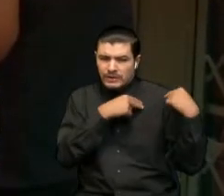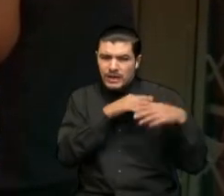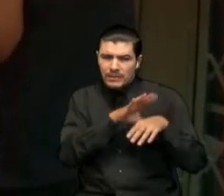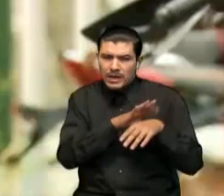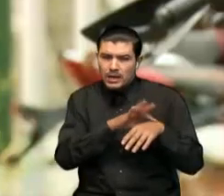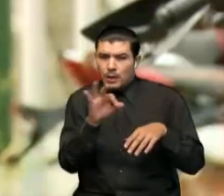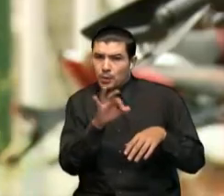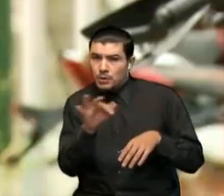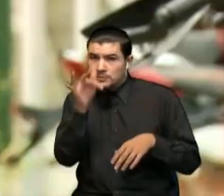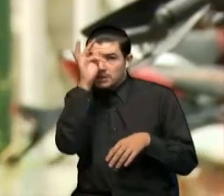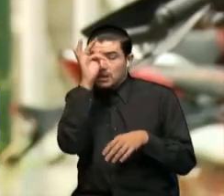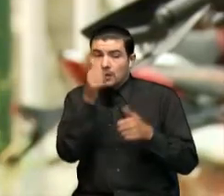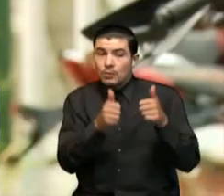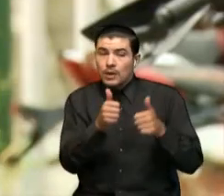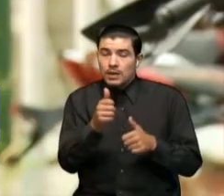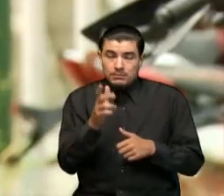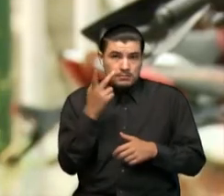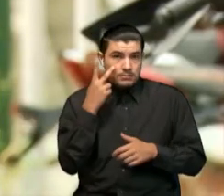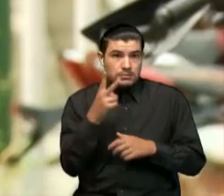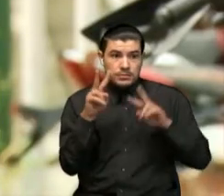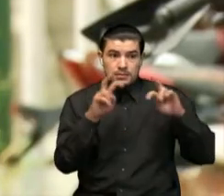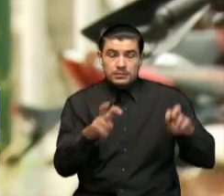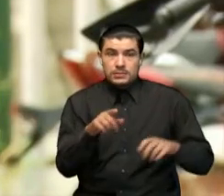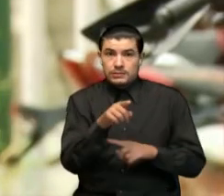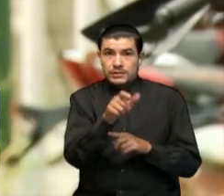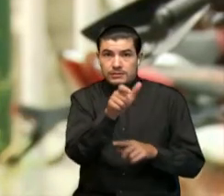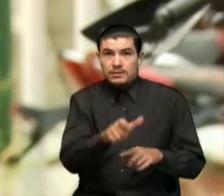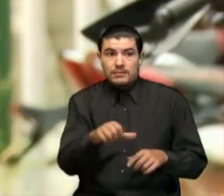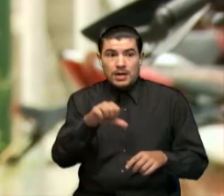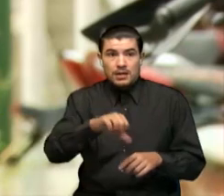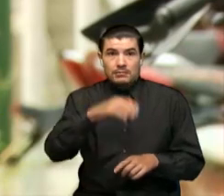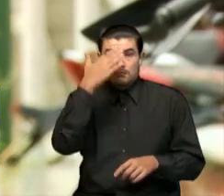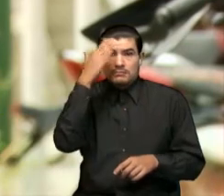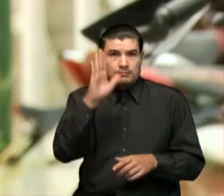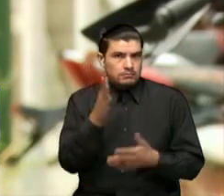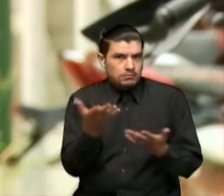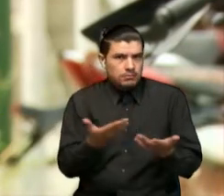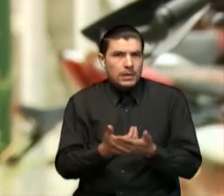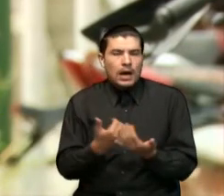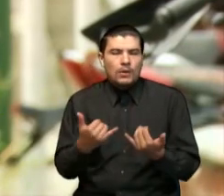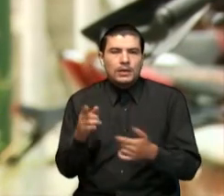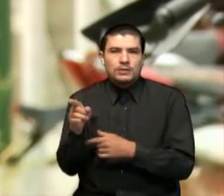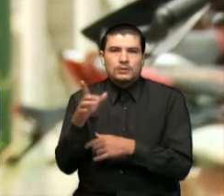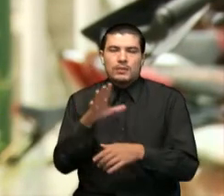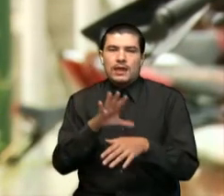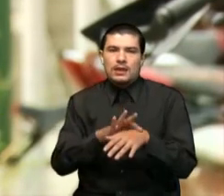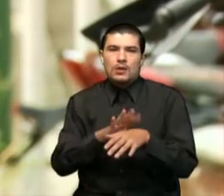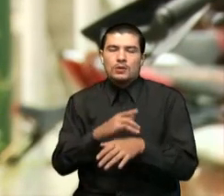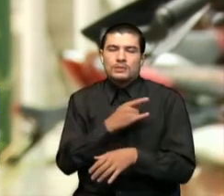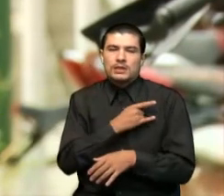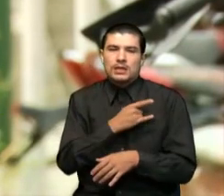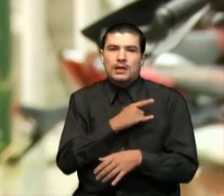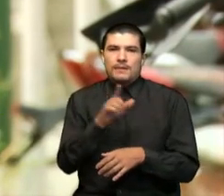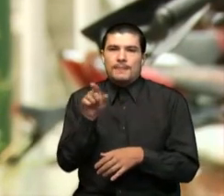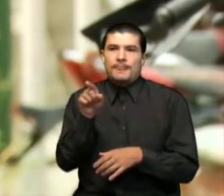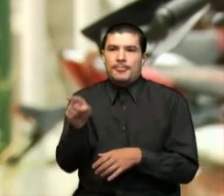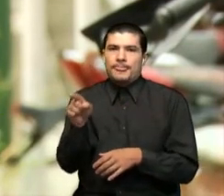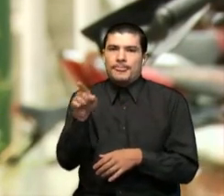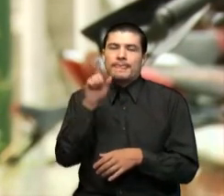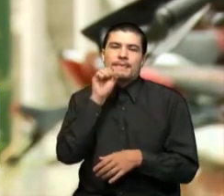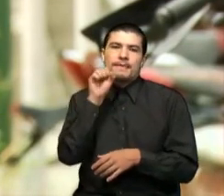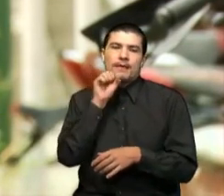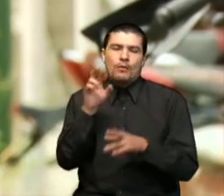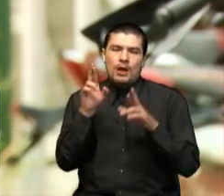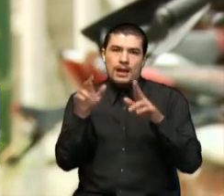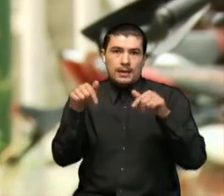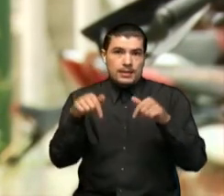de la clínica muy bien pues los médicos del hospital universitario de santander aseguran que la situación para luz mila mejora